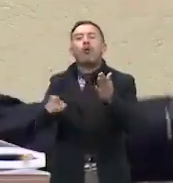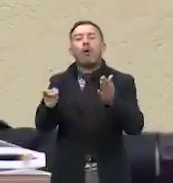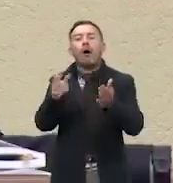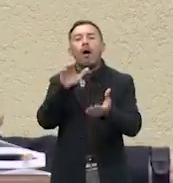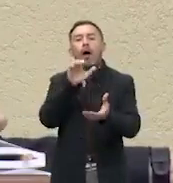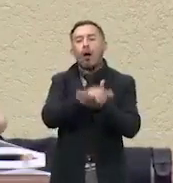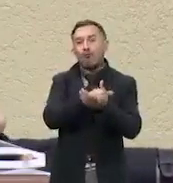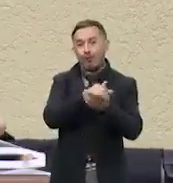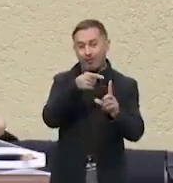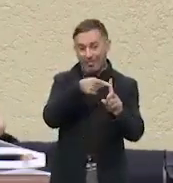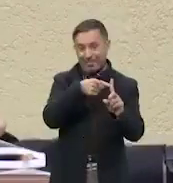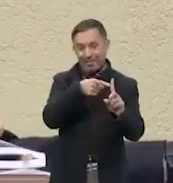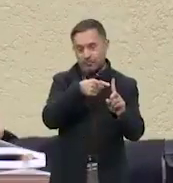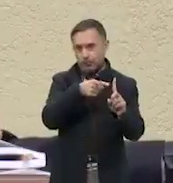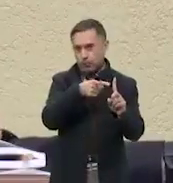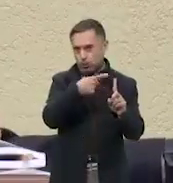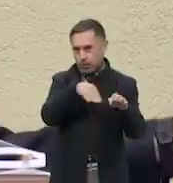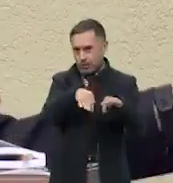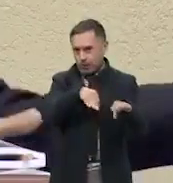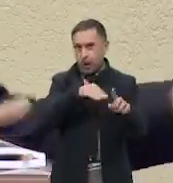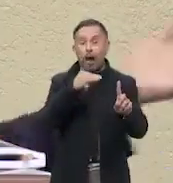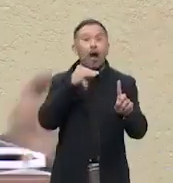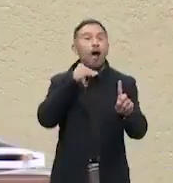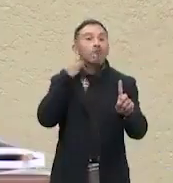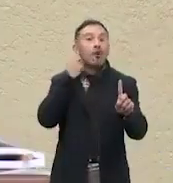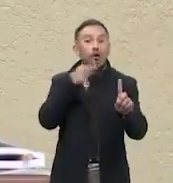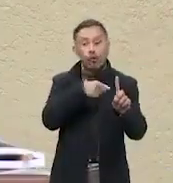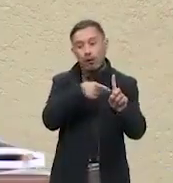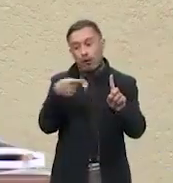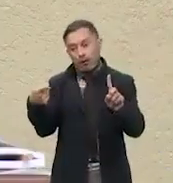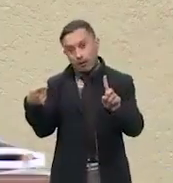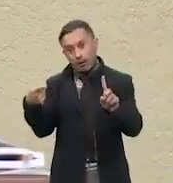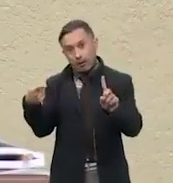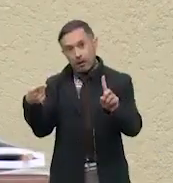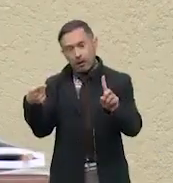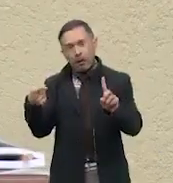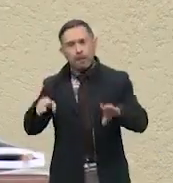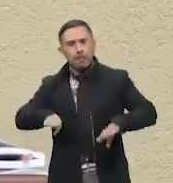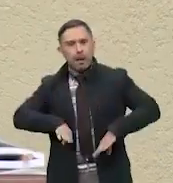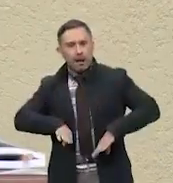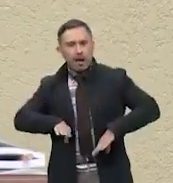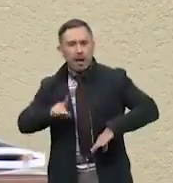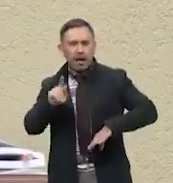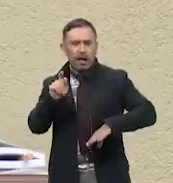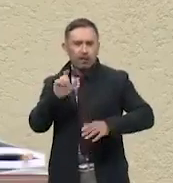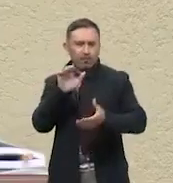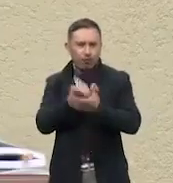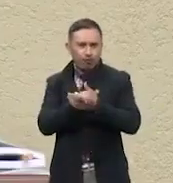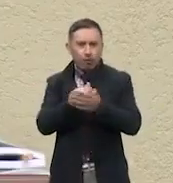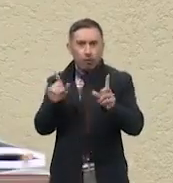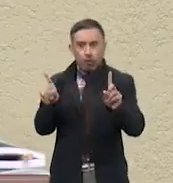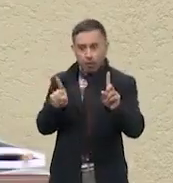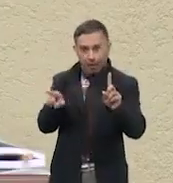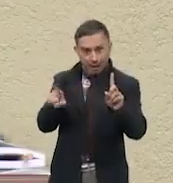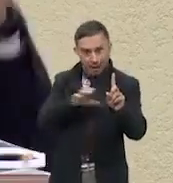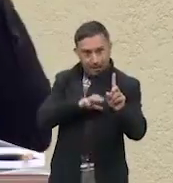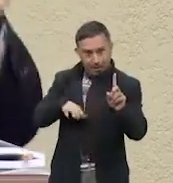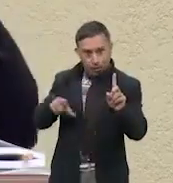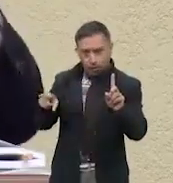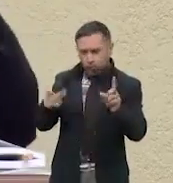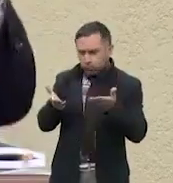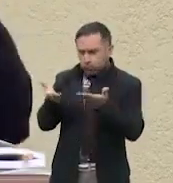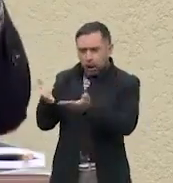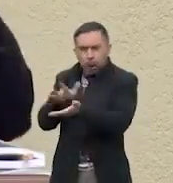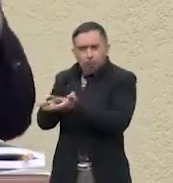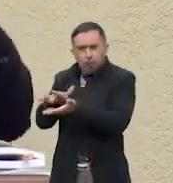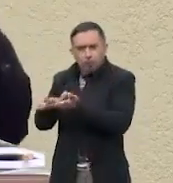brinda servicios a su pareja que es un candidato o candidata. Pues si su fuente